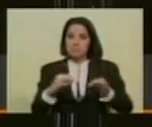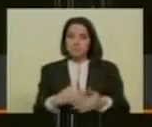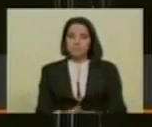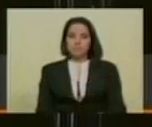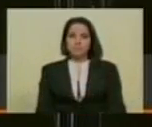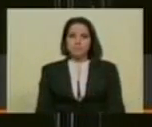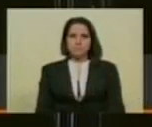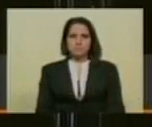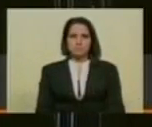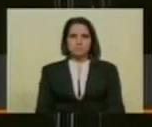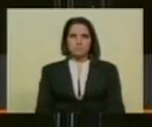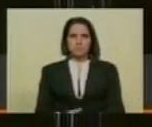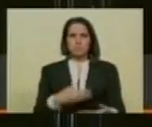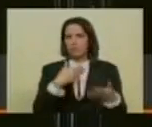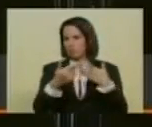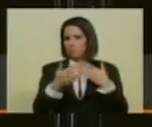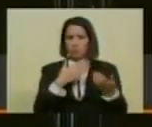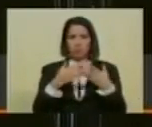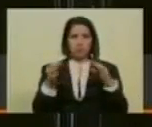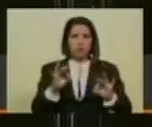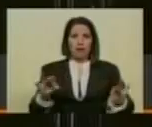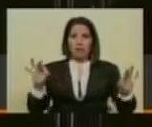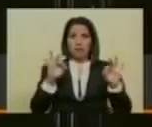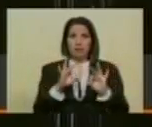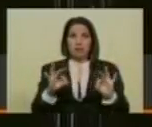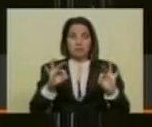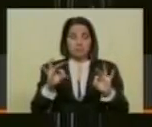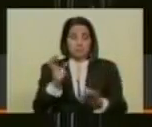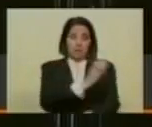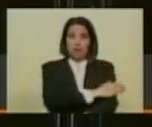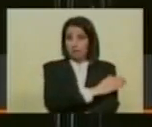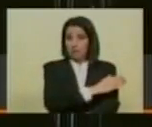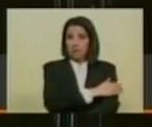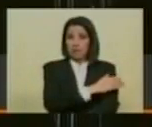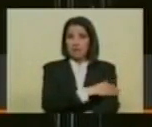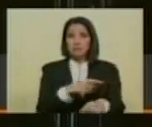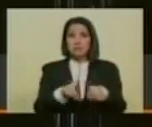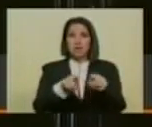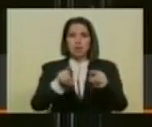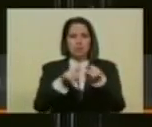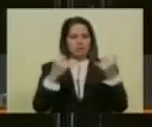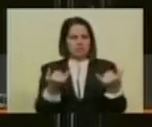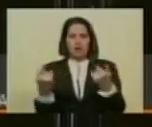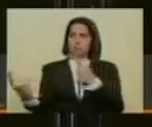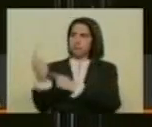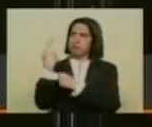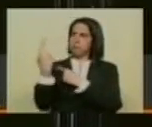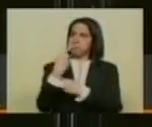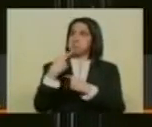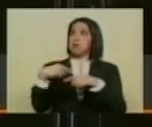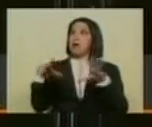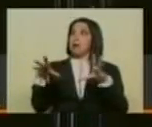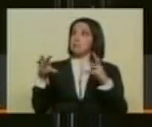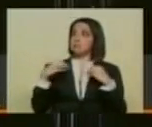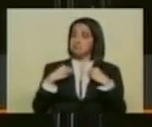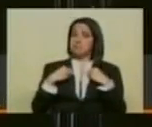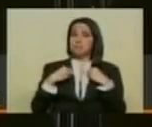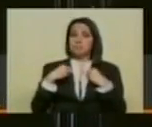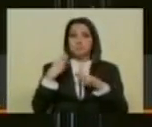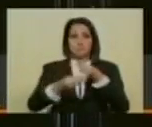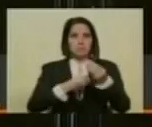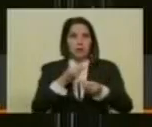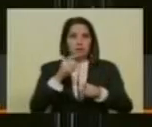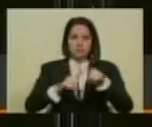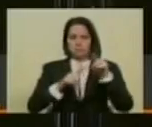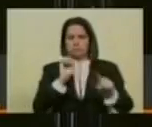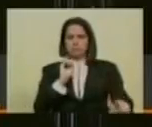No importó nada. La derecha había recibido las órdenes de